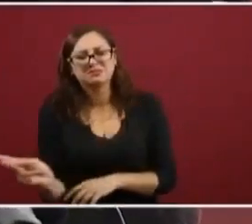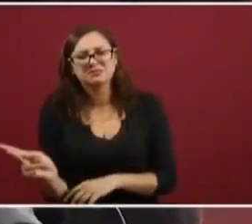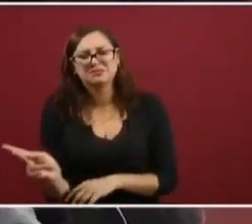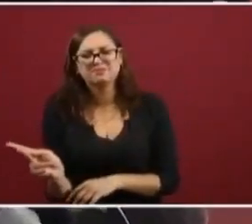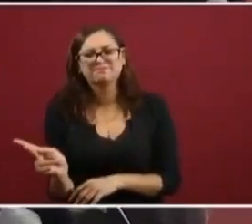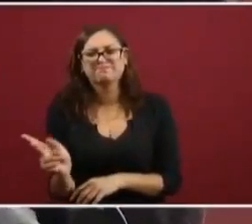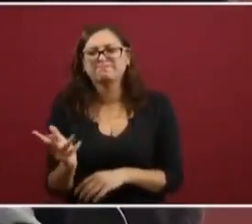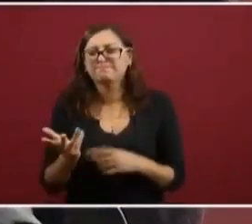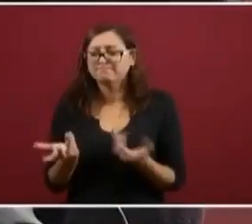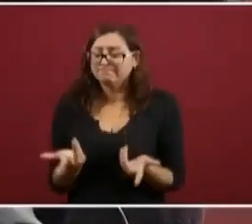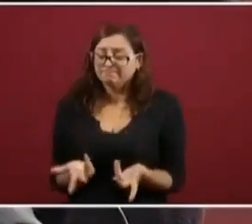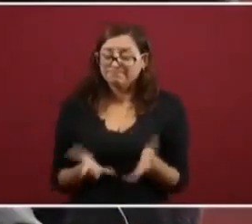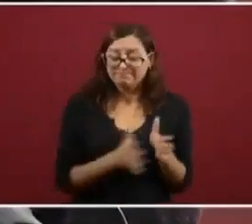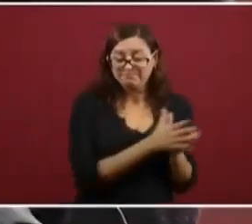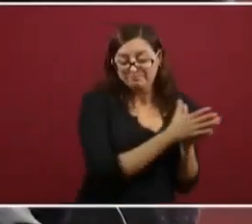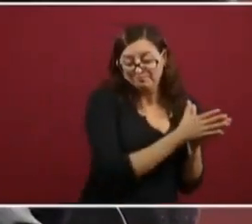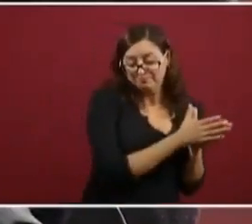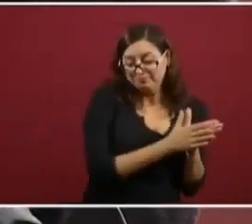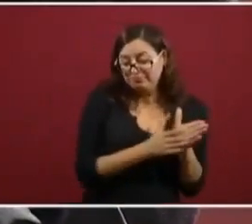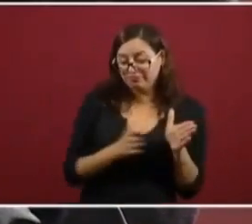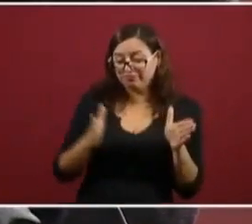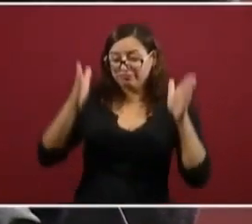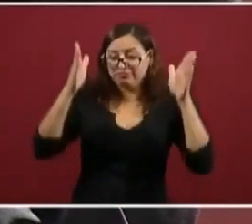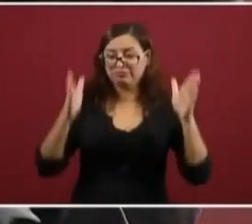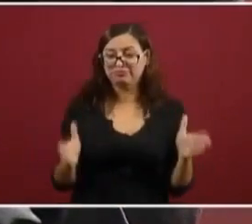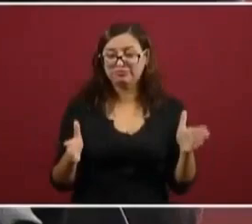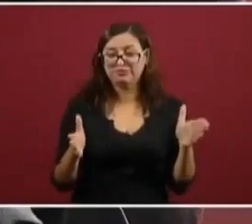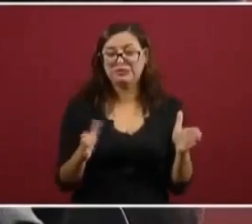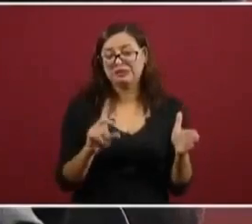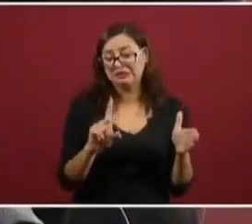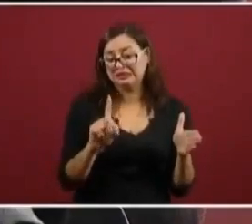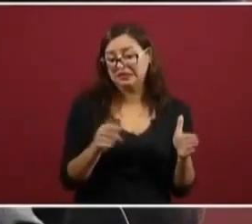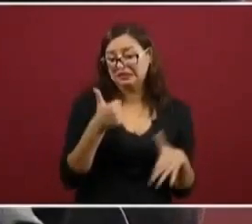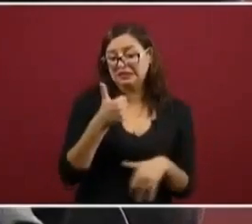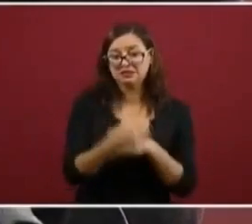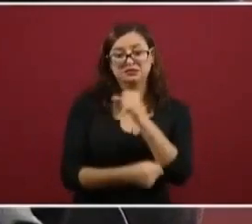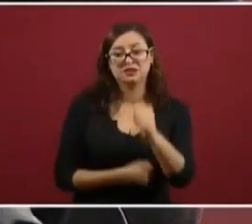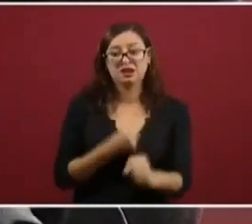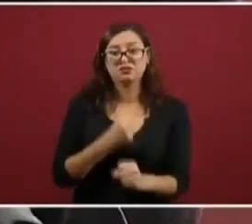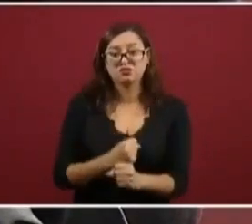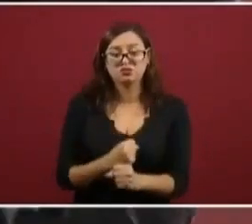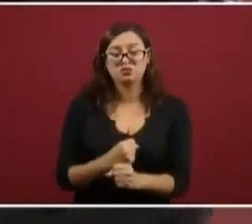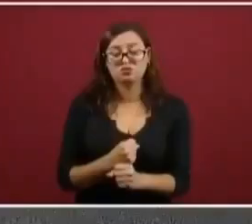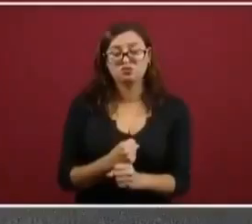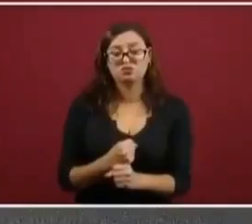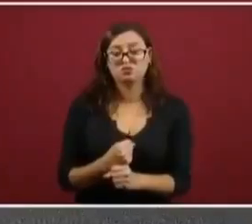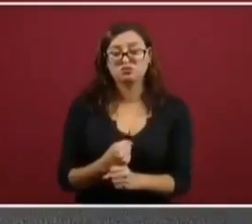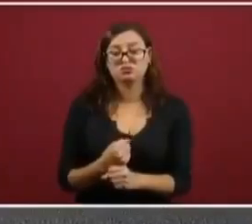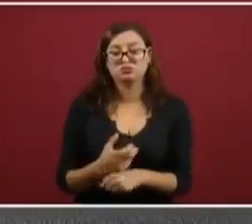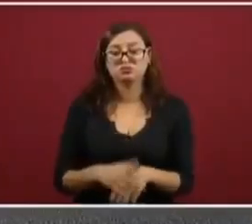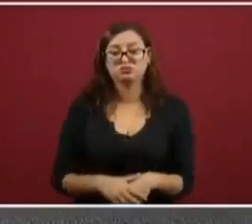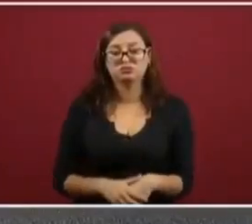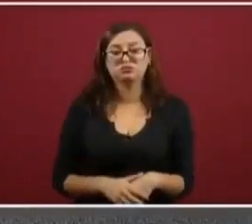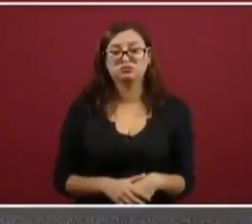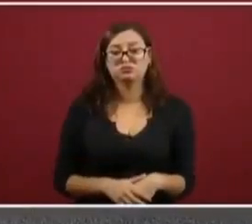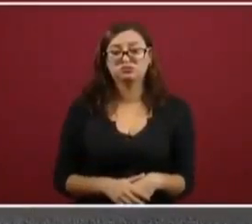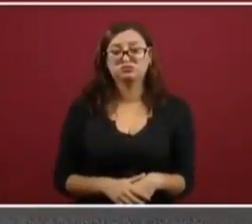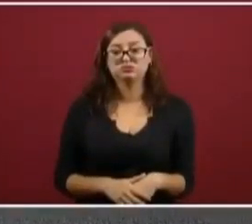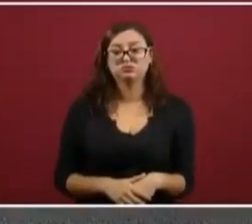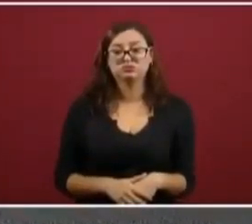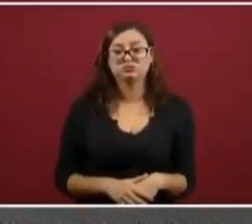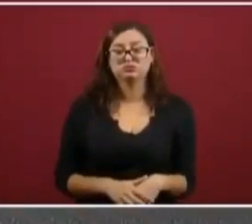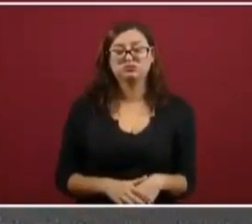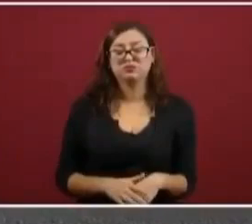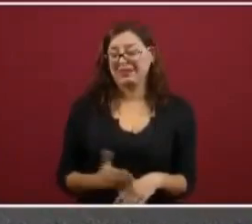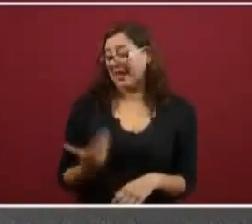que este periodo duró 36 años y se